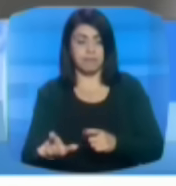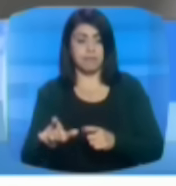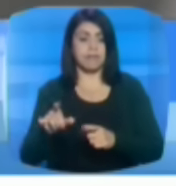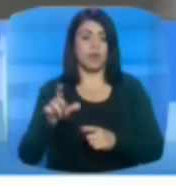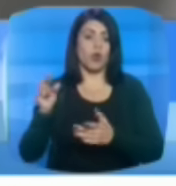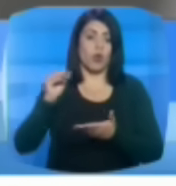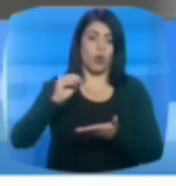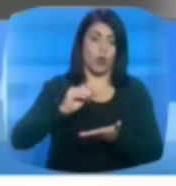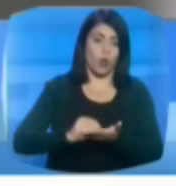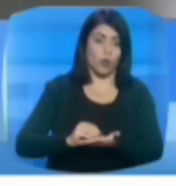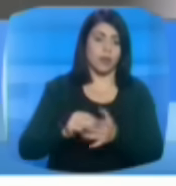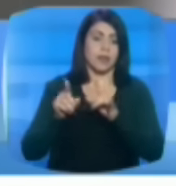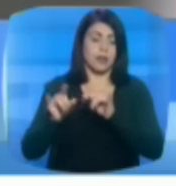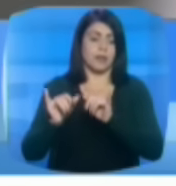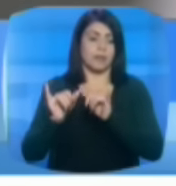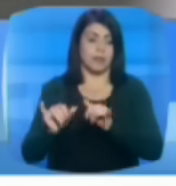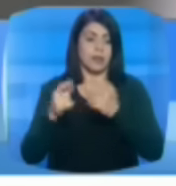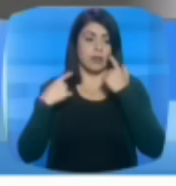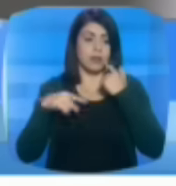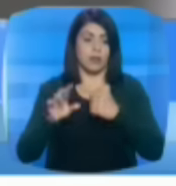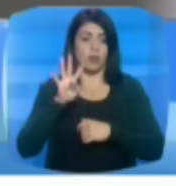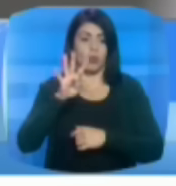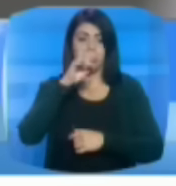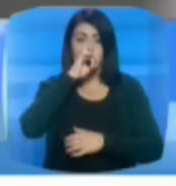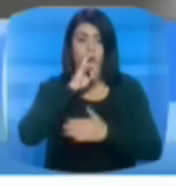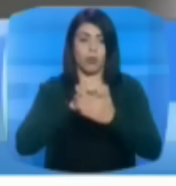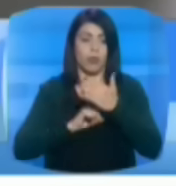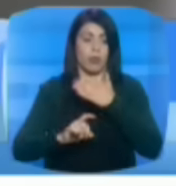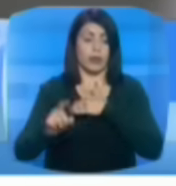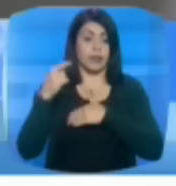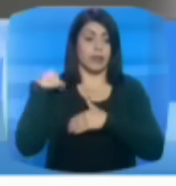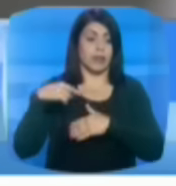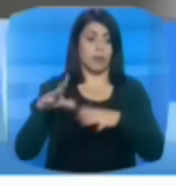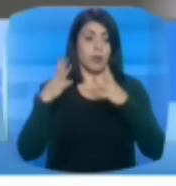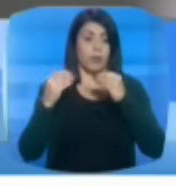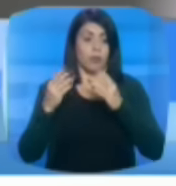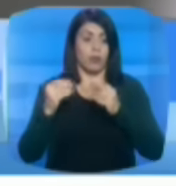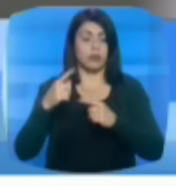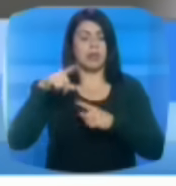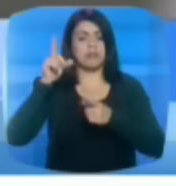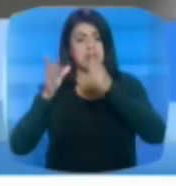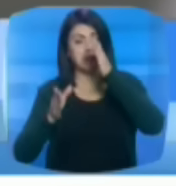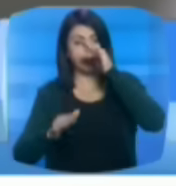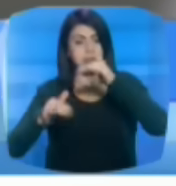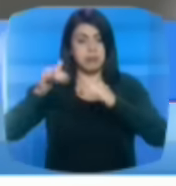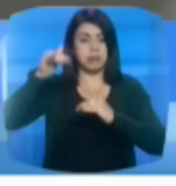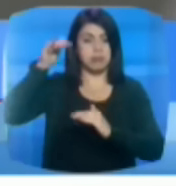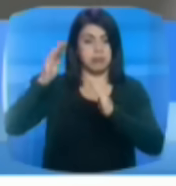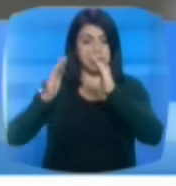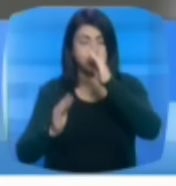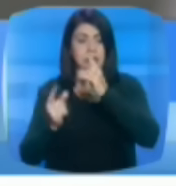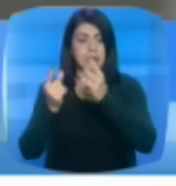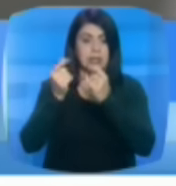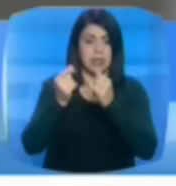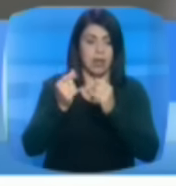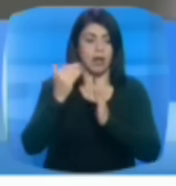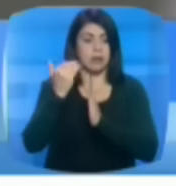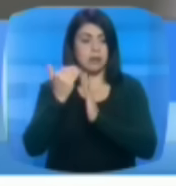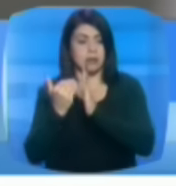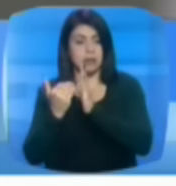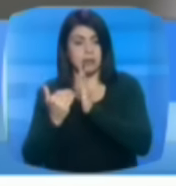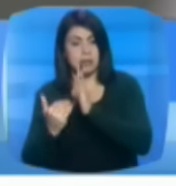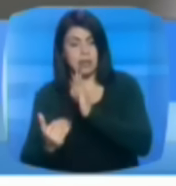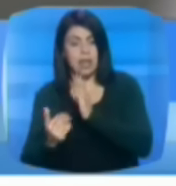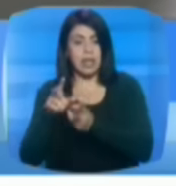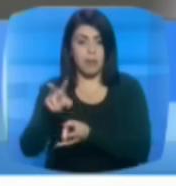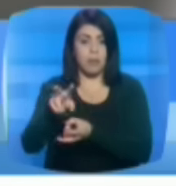sí volvería otra vez, volveríamos a tener esos 4 años donde tendríamos mucha volatilidad en los mercados bursátiles, menos, obviamente